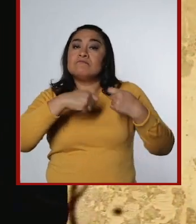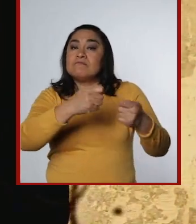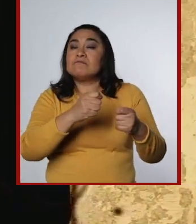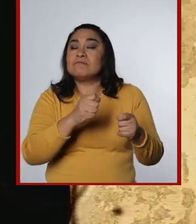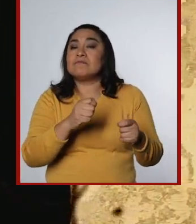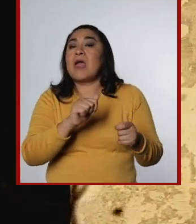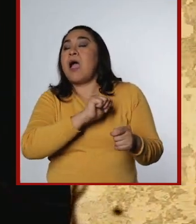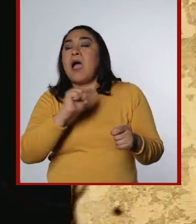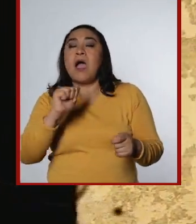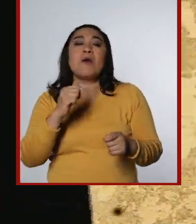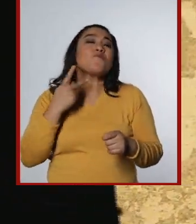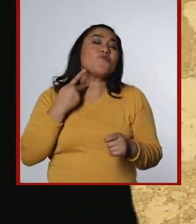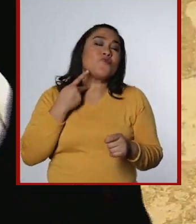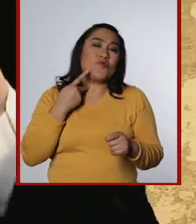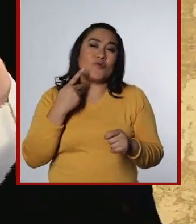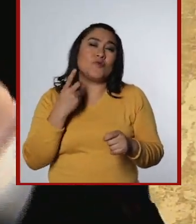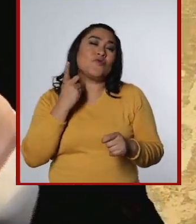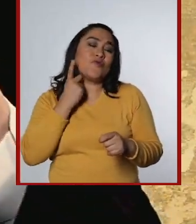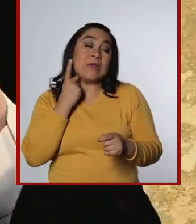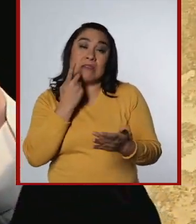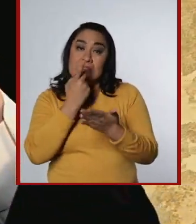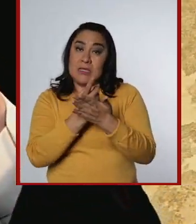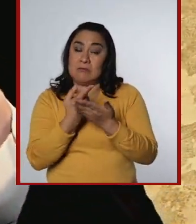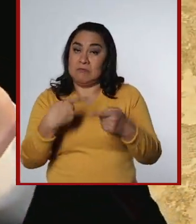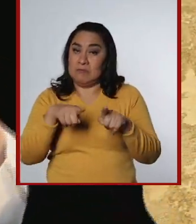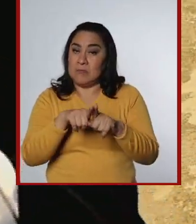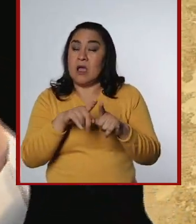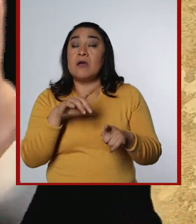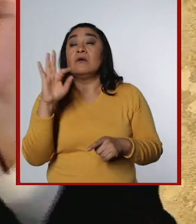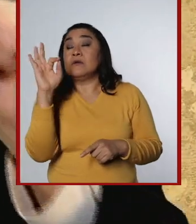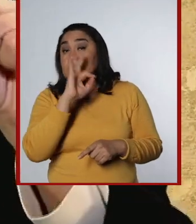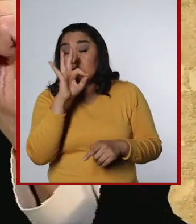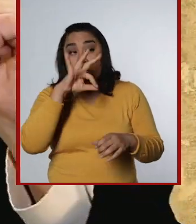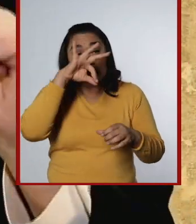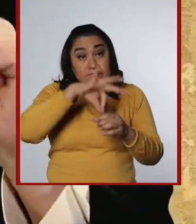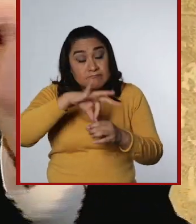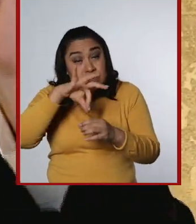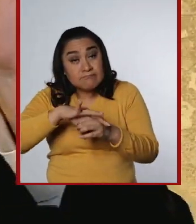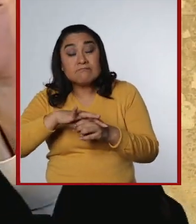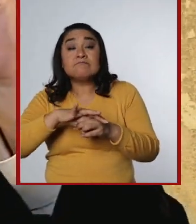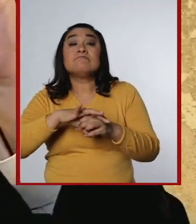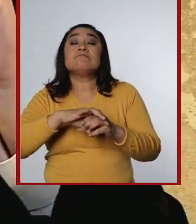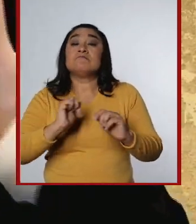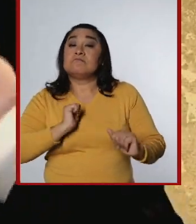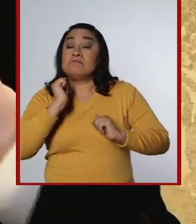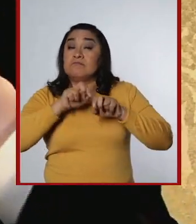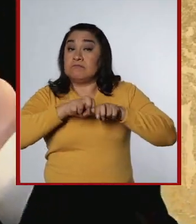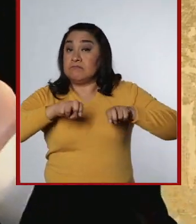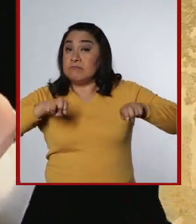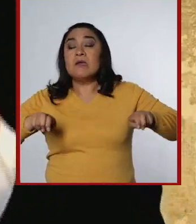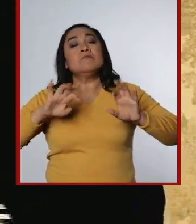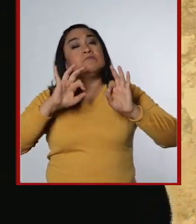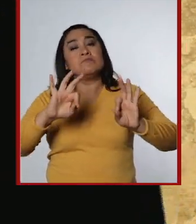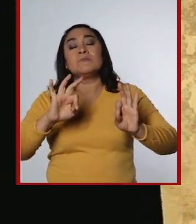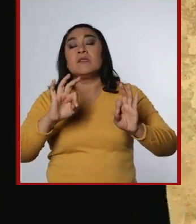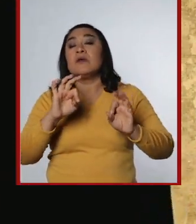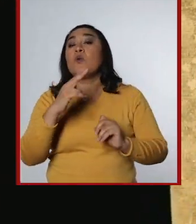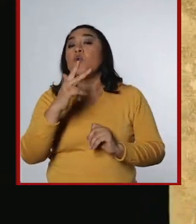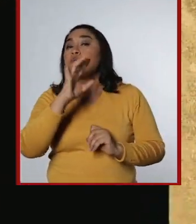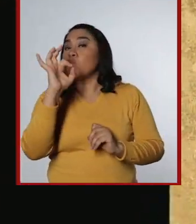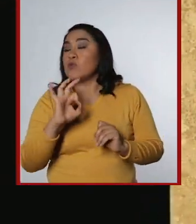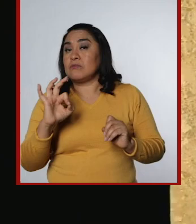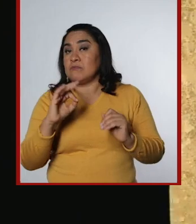será el porcentaje de diputados. Con una cláusula, dice la Constitución, entre votos y escaños no puede haber una diferencia